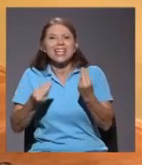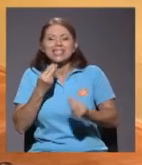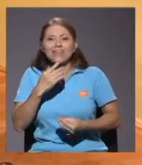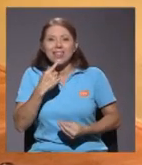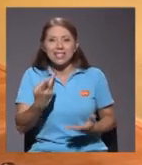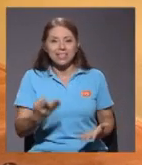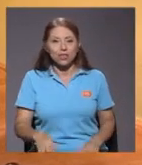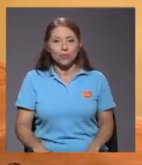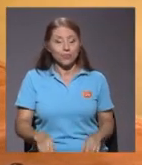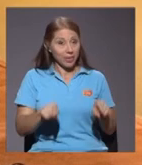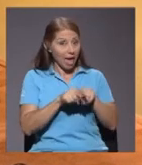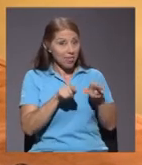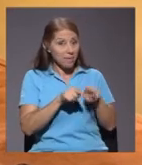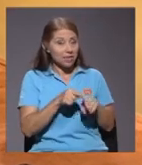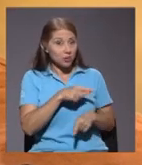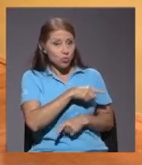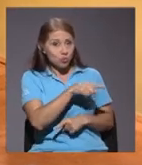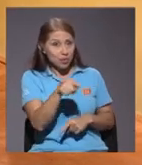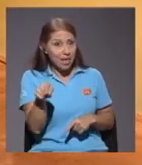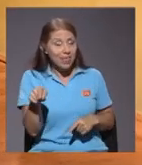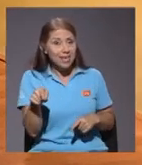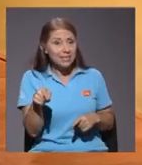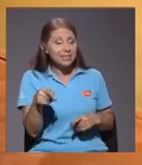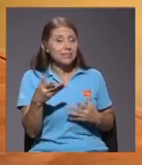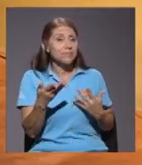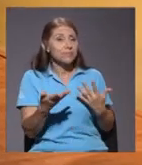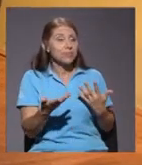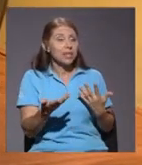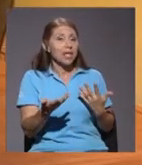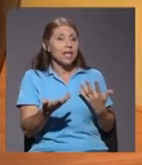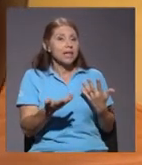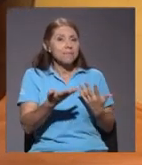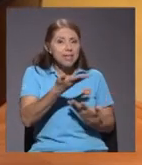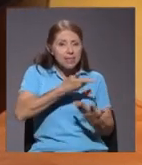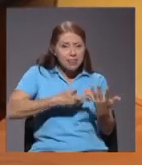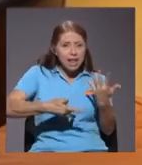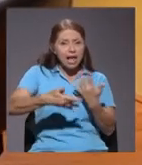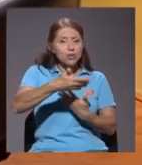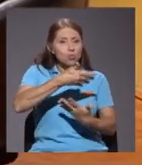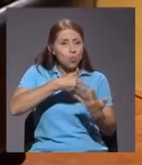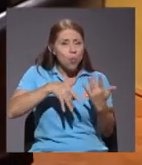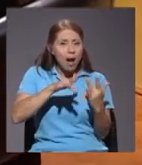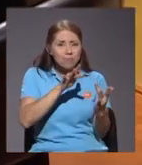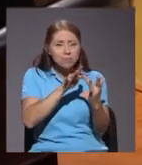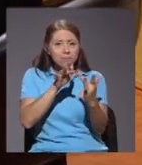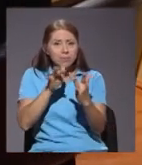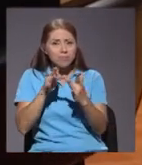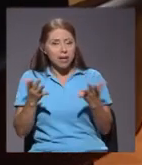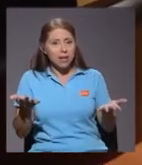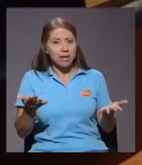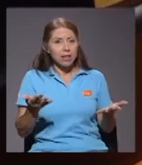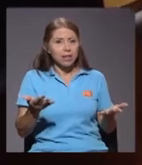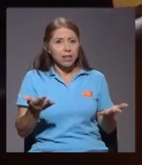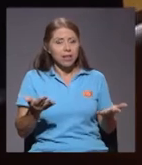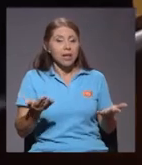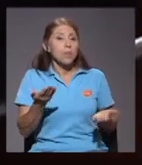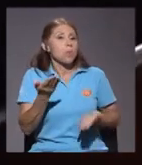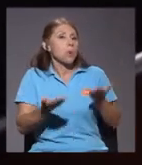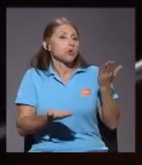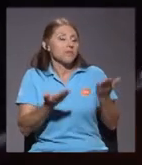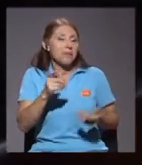e interactúan posiblemente es cierta la diferencia de